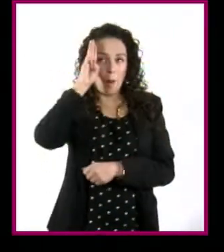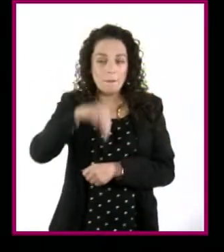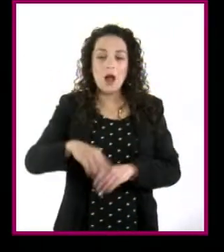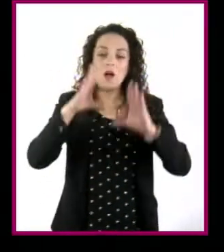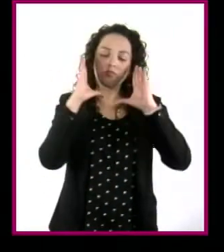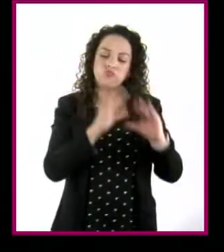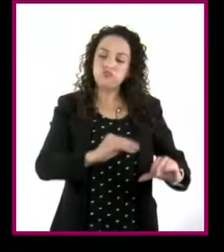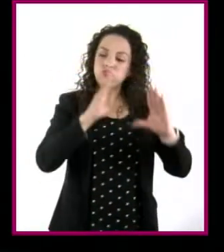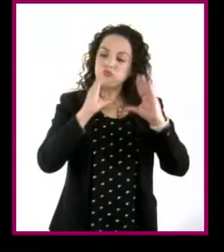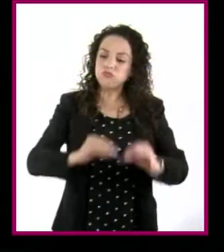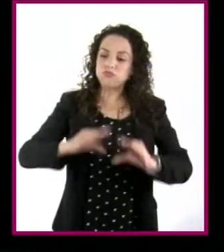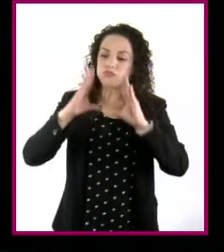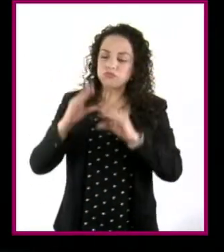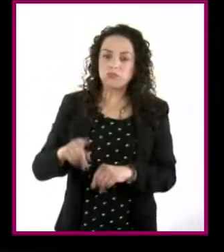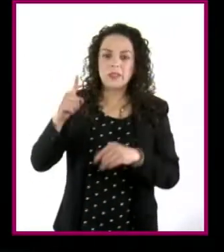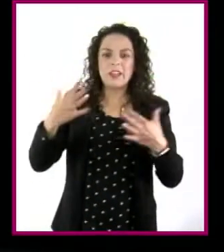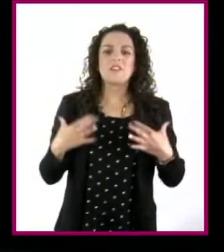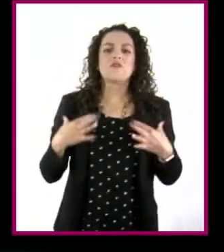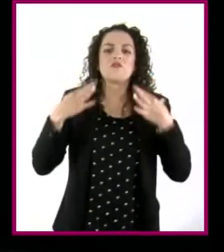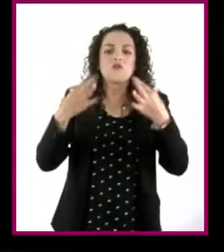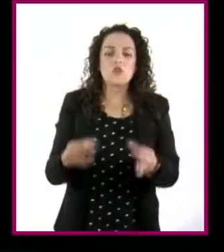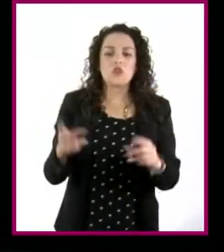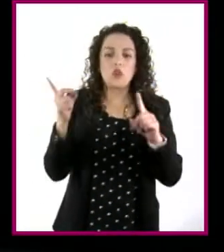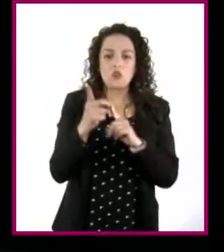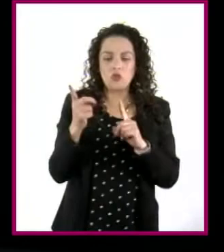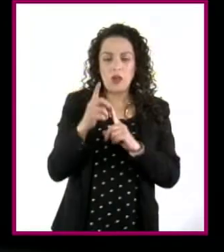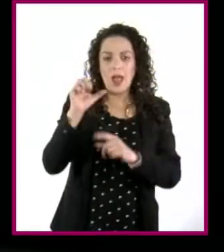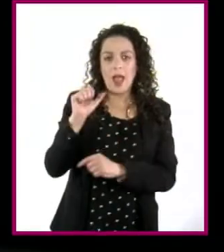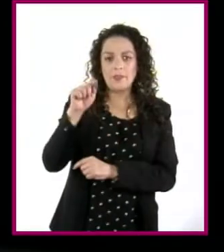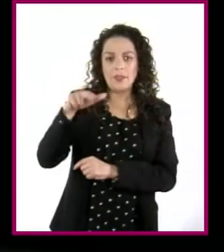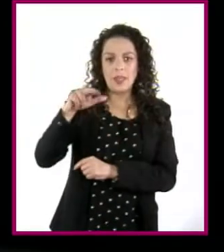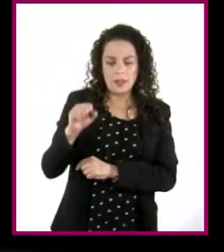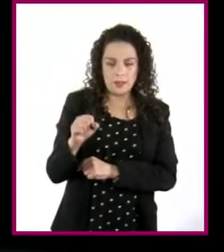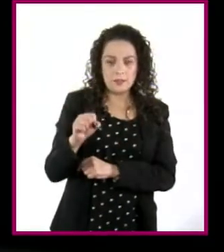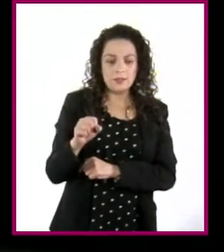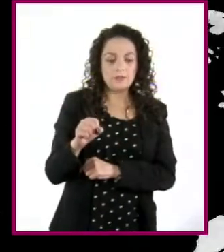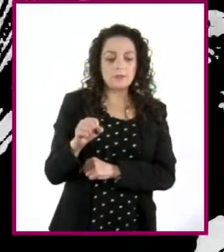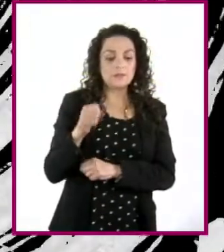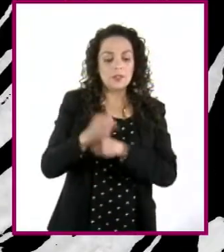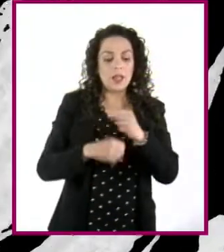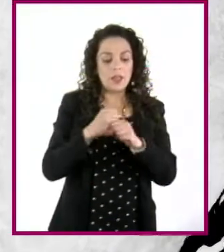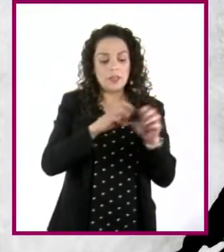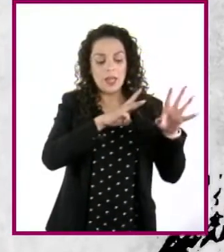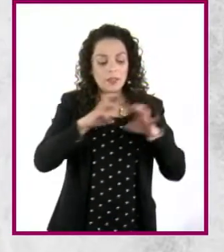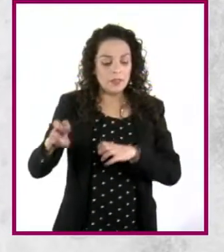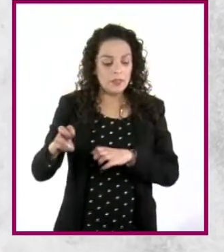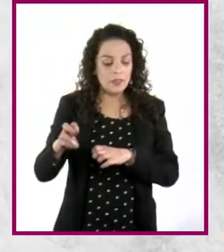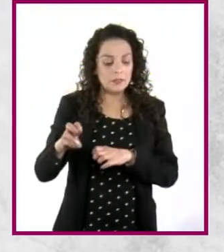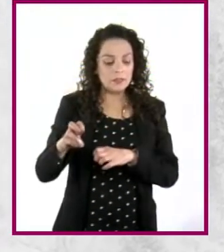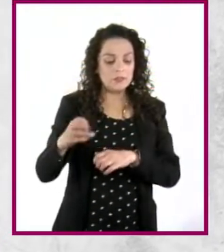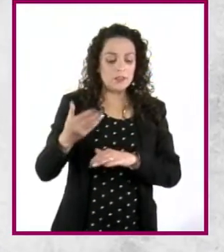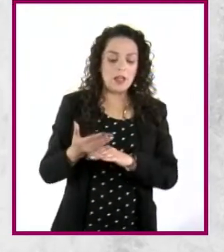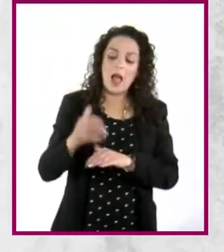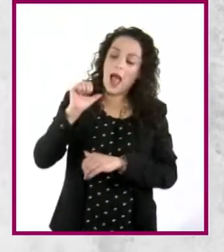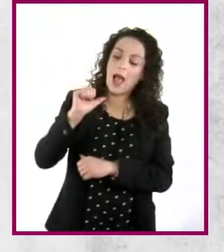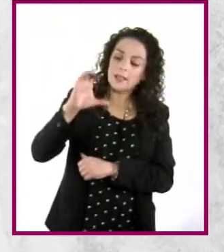fundada en Atenas alrededor del año 300 a.C. por Zenón de Sitio. Y su visión de la